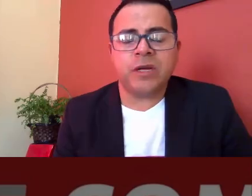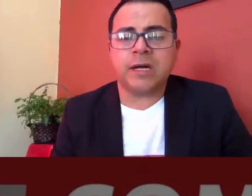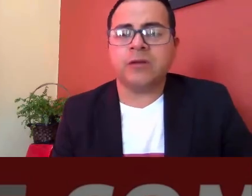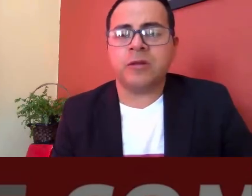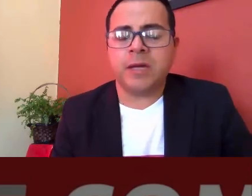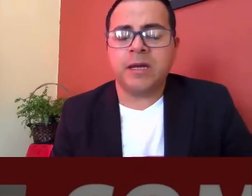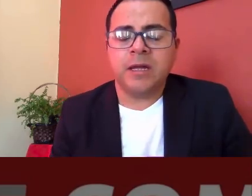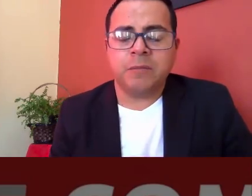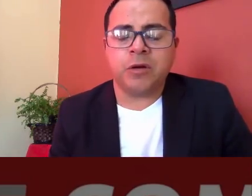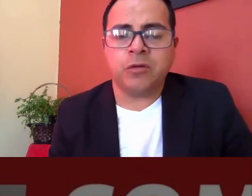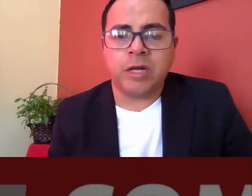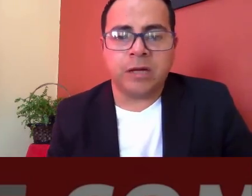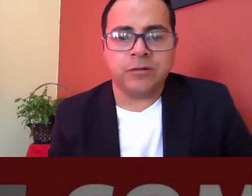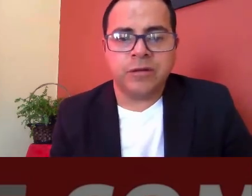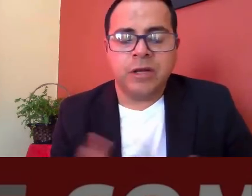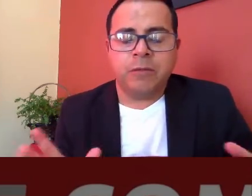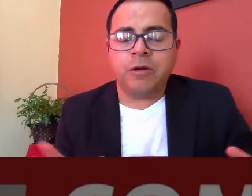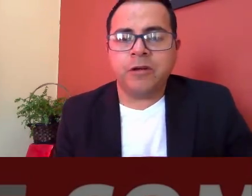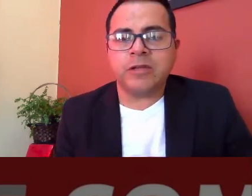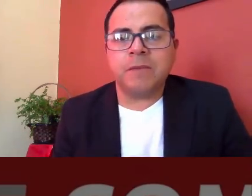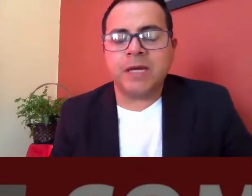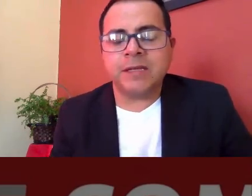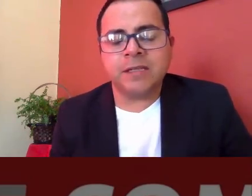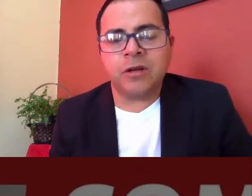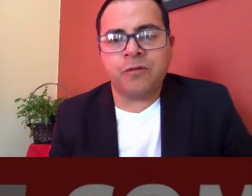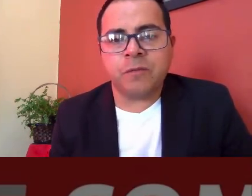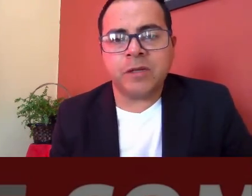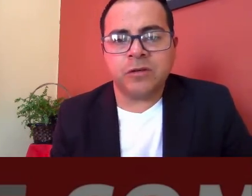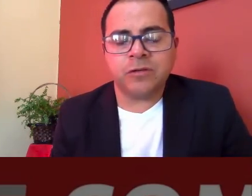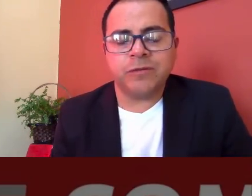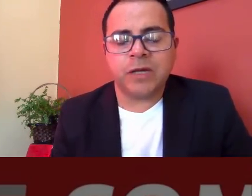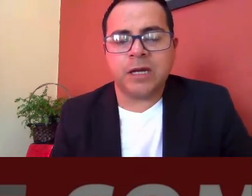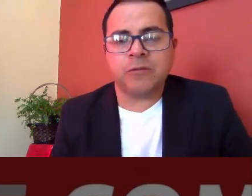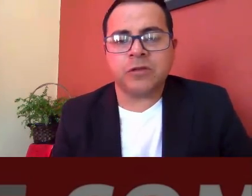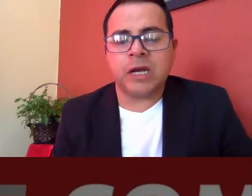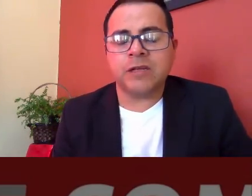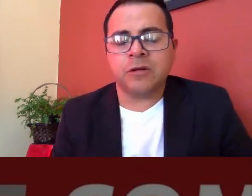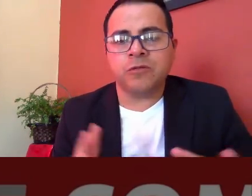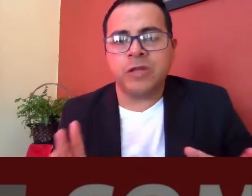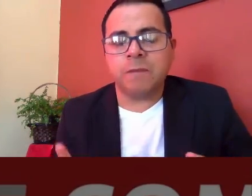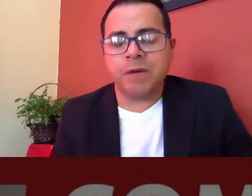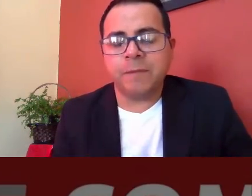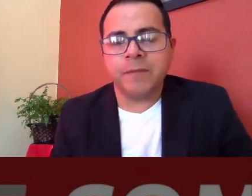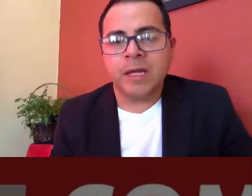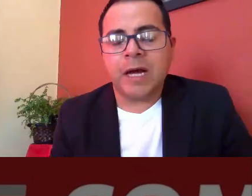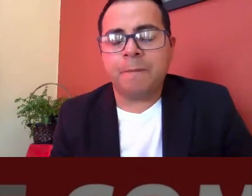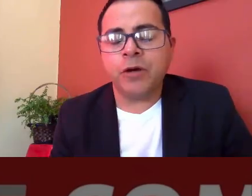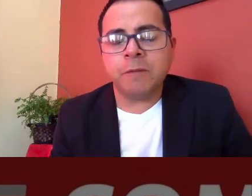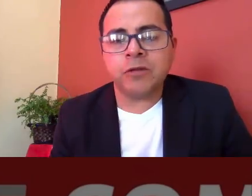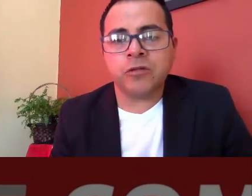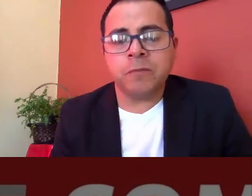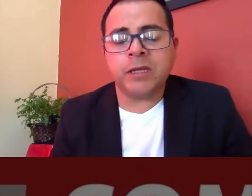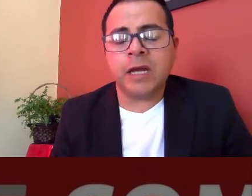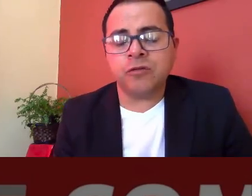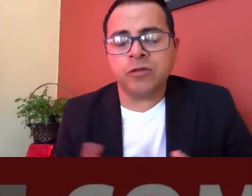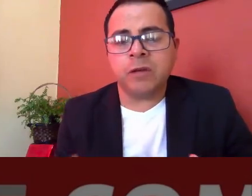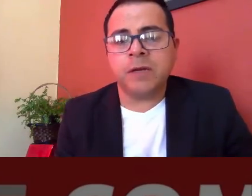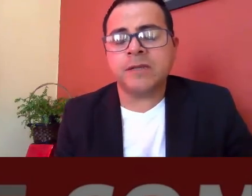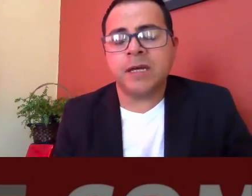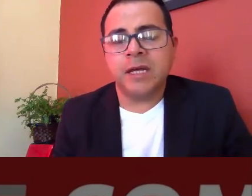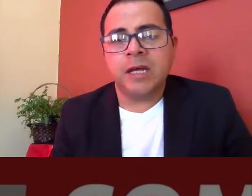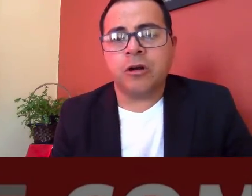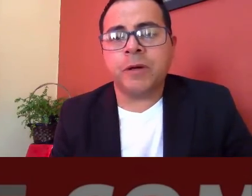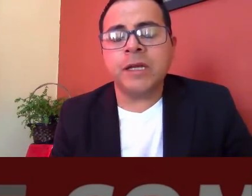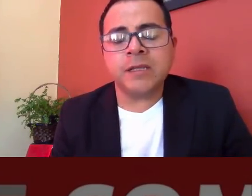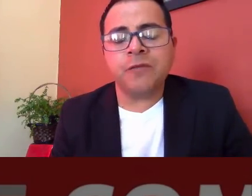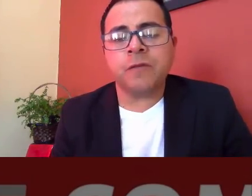solución pacífica que no se vean perjudicados. Bueno, amigos, amigas, esta es toda la información que quería mostrarles. Como siempre, apóyenme en sus comentarios,